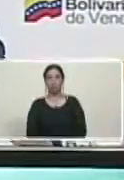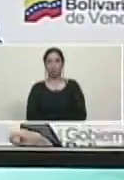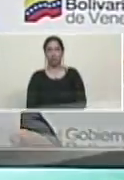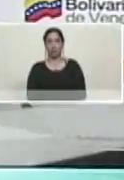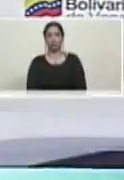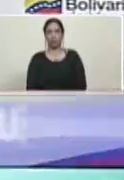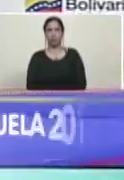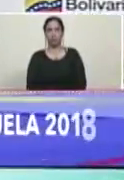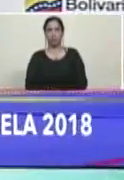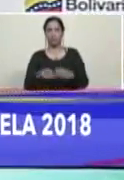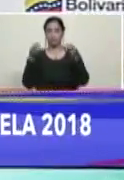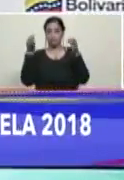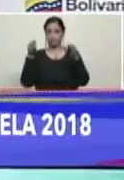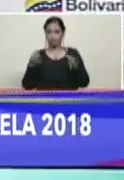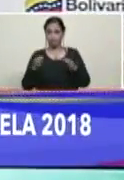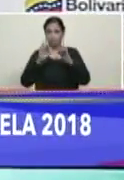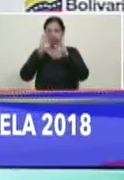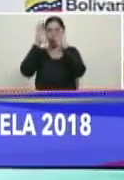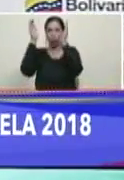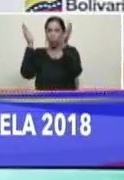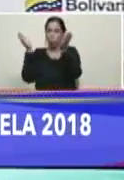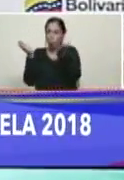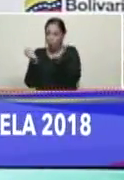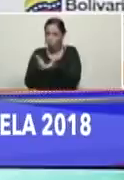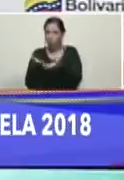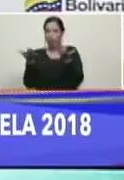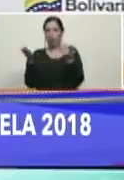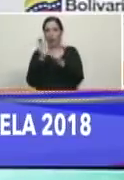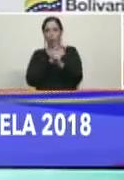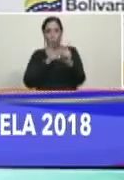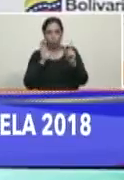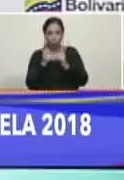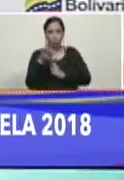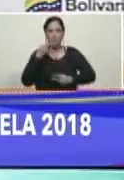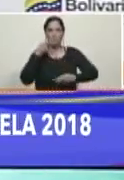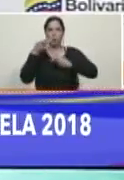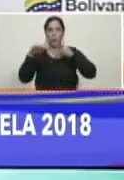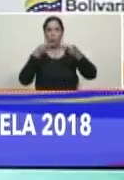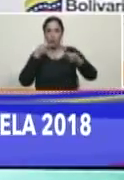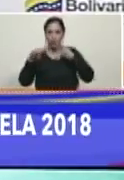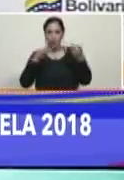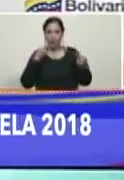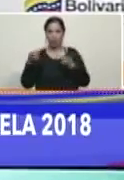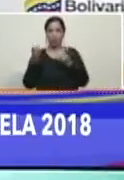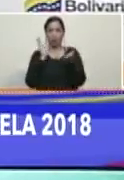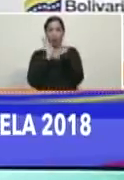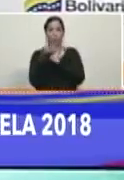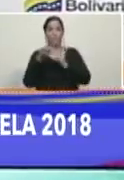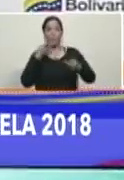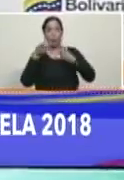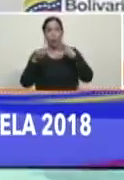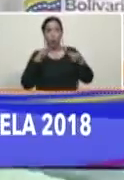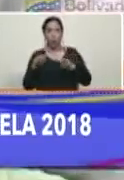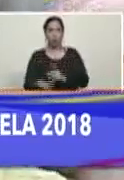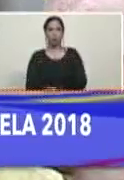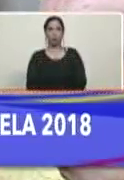de la realidad mundial, cultural, política, geopolítica,